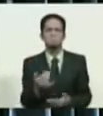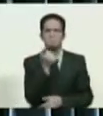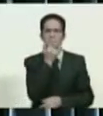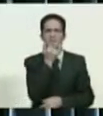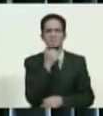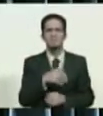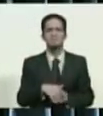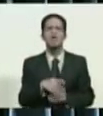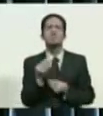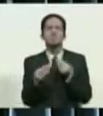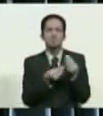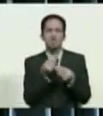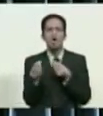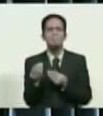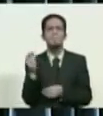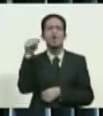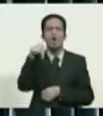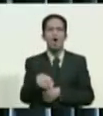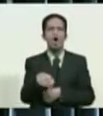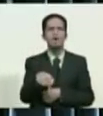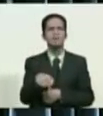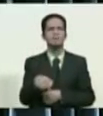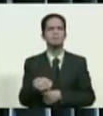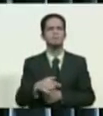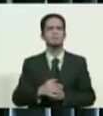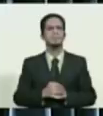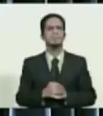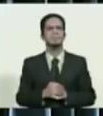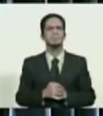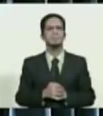¿Cómo estaríamos justamente en este momento?